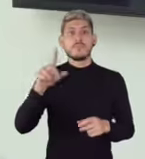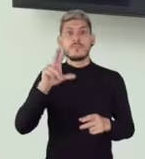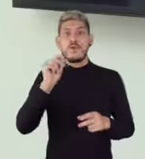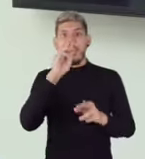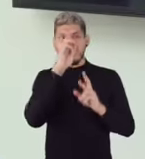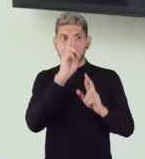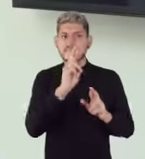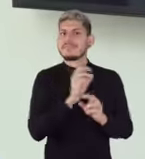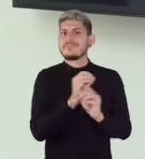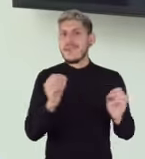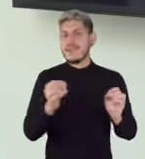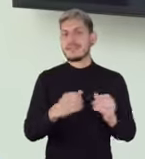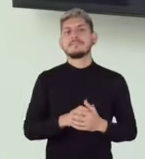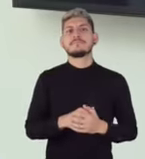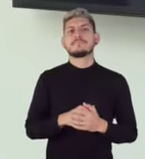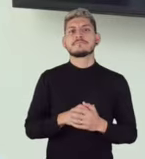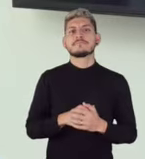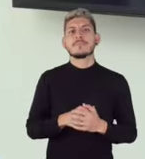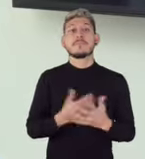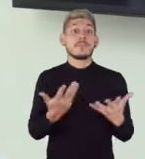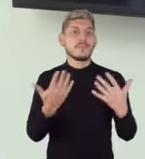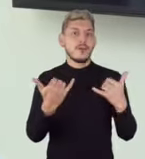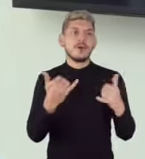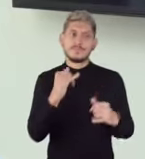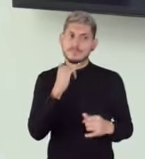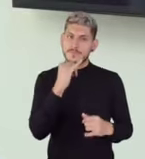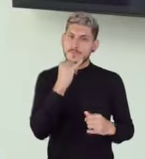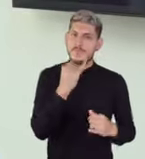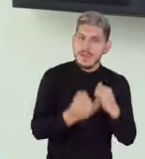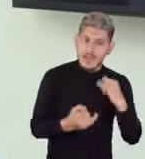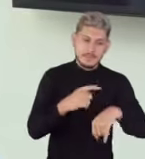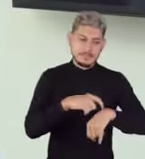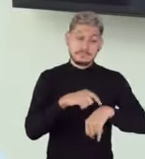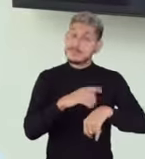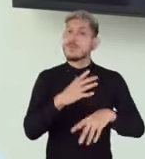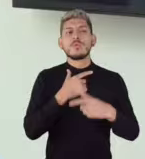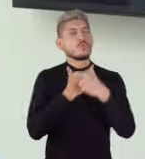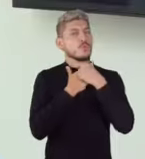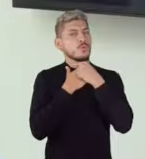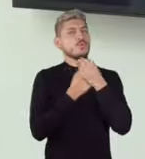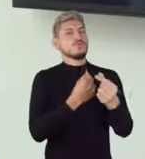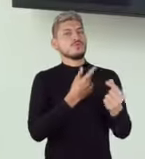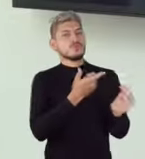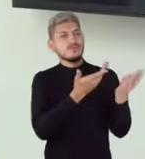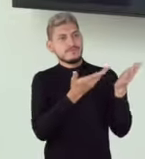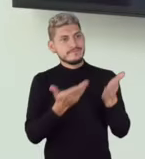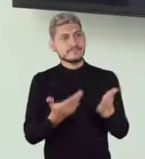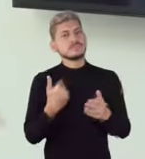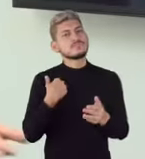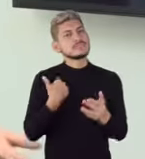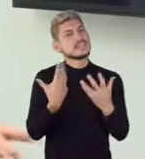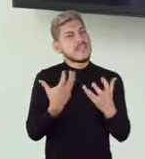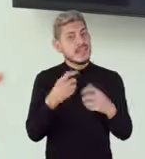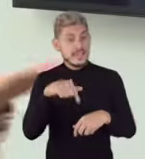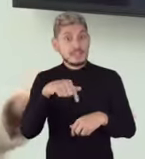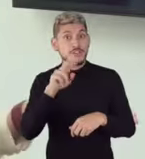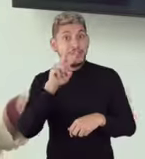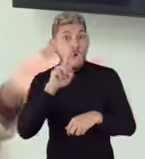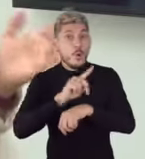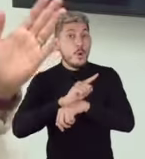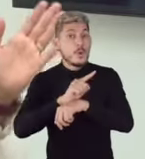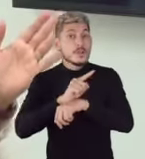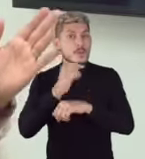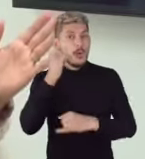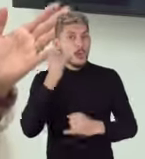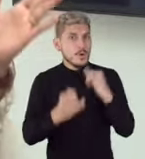autorizó el alza de las tarifas, claro. ¿No? Entonces, esto es grave. No estamos en contra del alza de las tarifas. Consideramos que efectivamente hay que levantar las